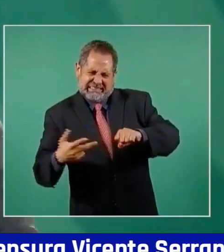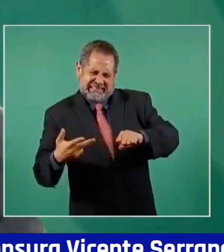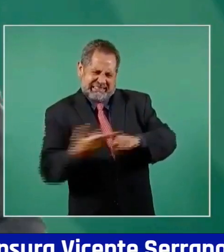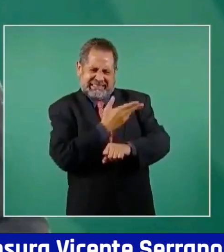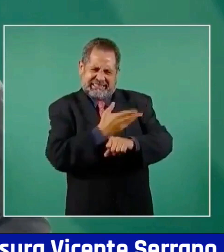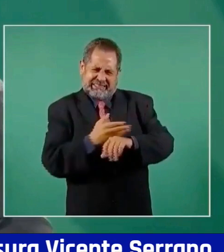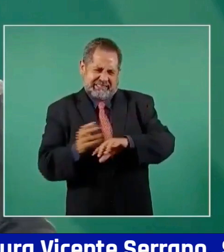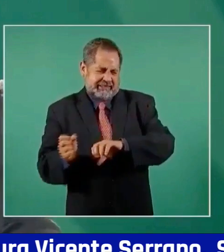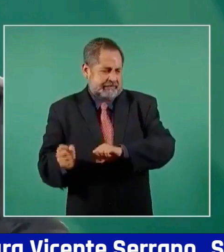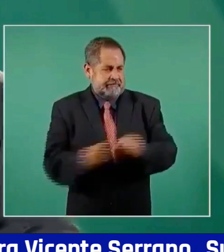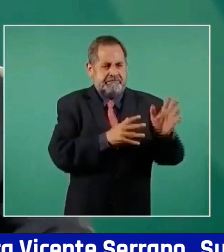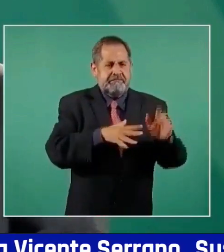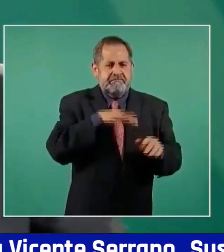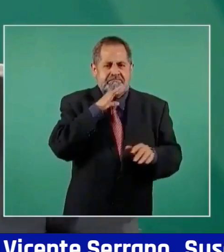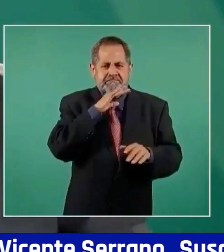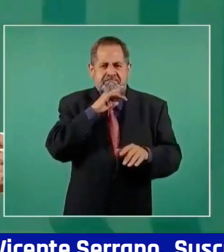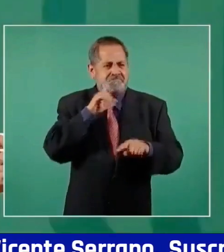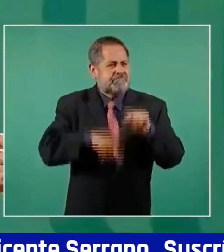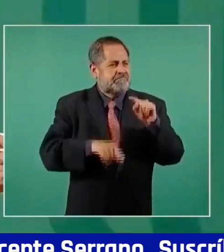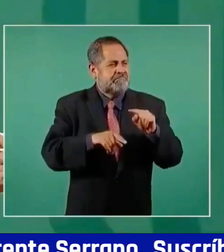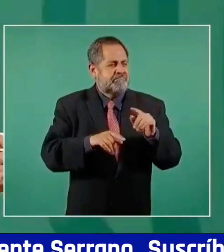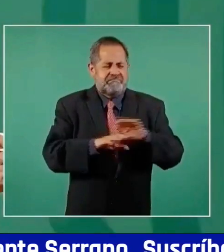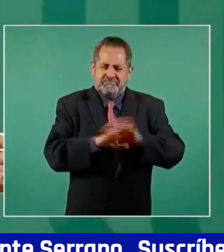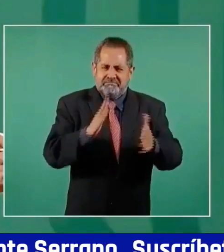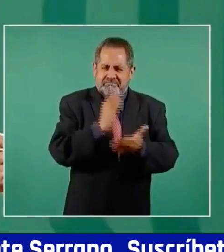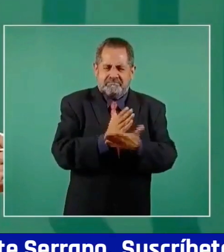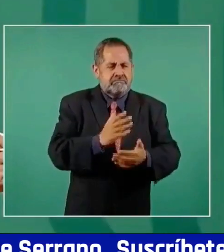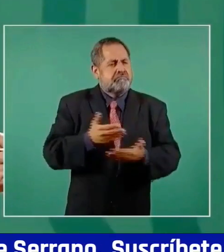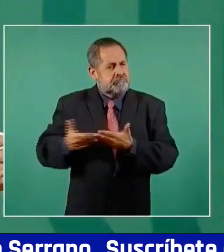Y desde luego que están resultando